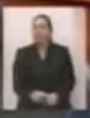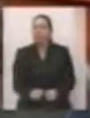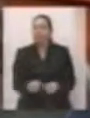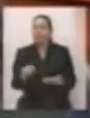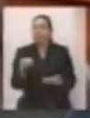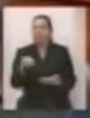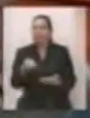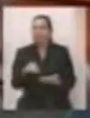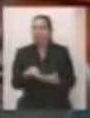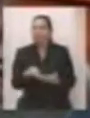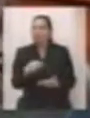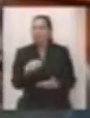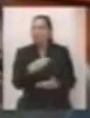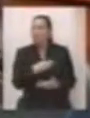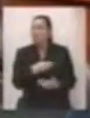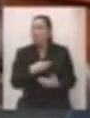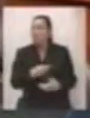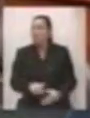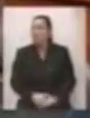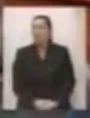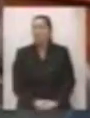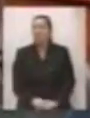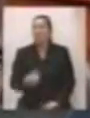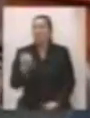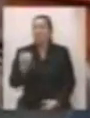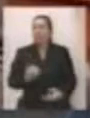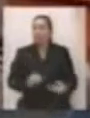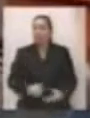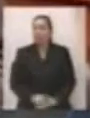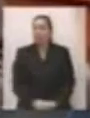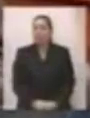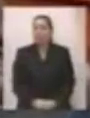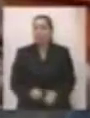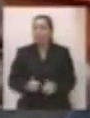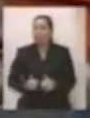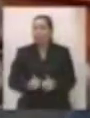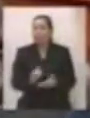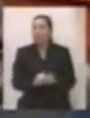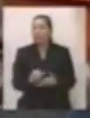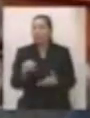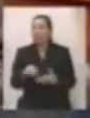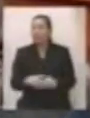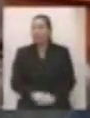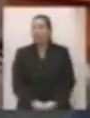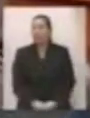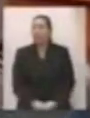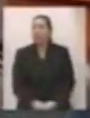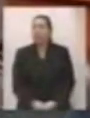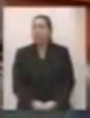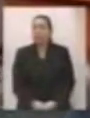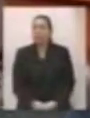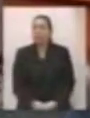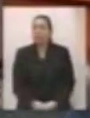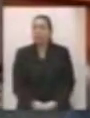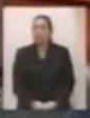Ministerio del Interior, del Ministerio Público y del Poder Judicial. El seguimiento, la sanción.